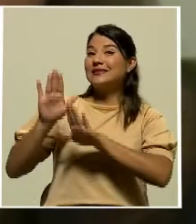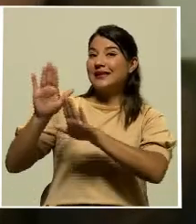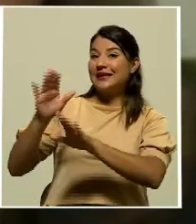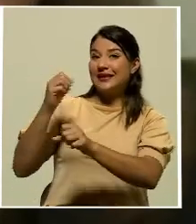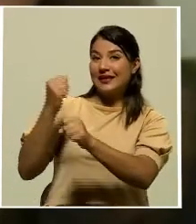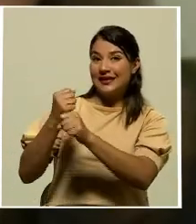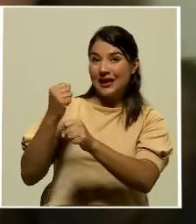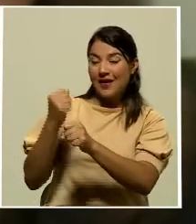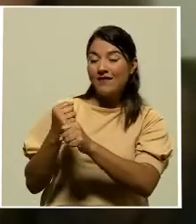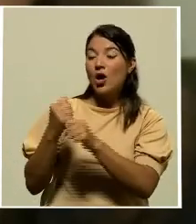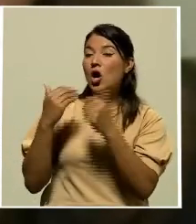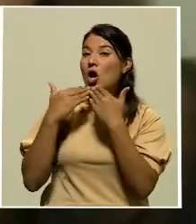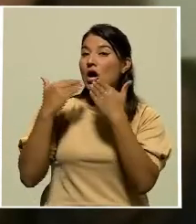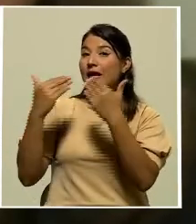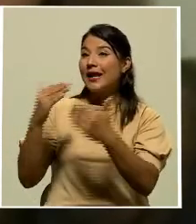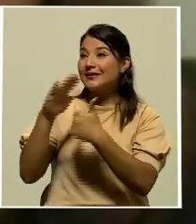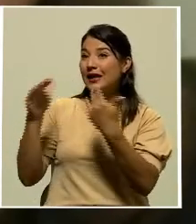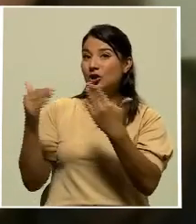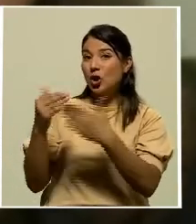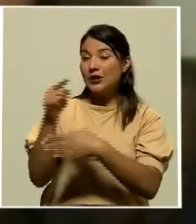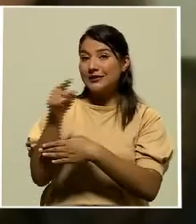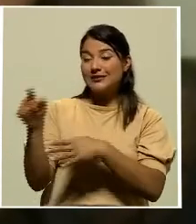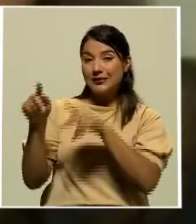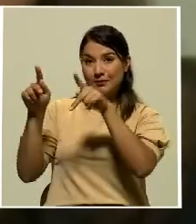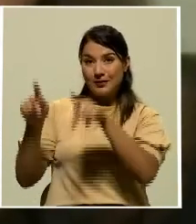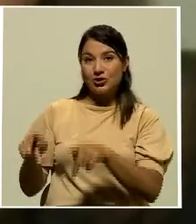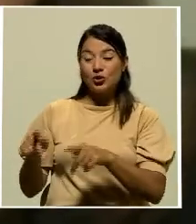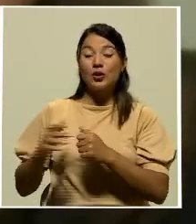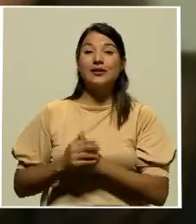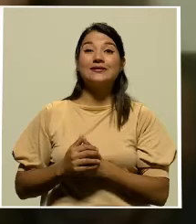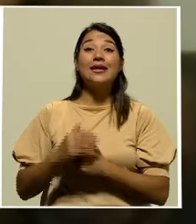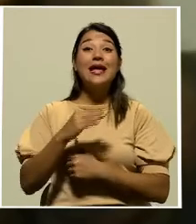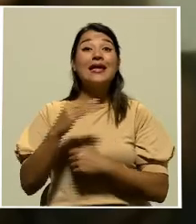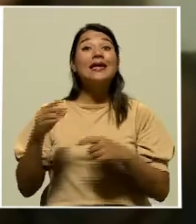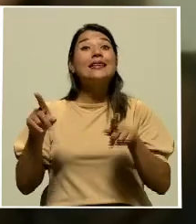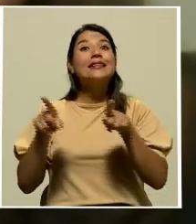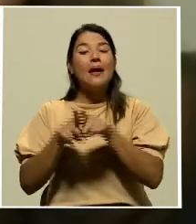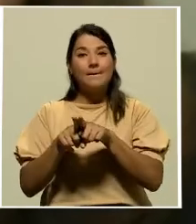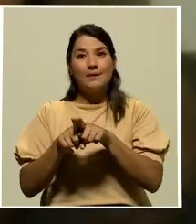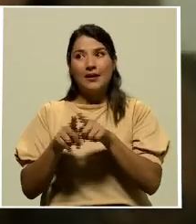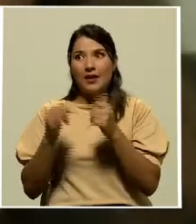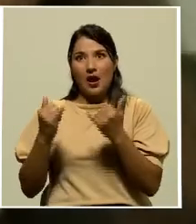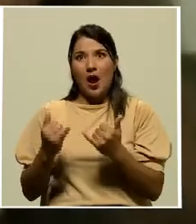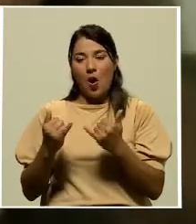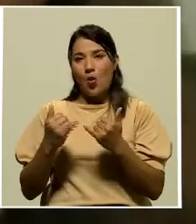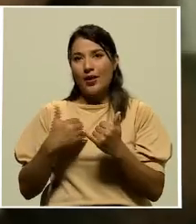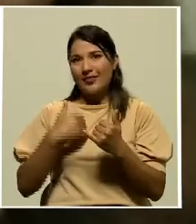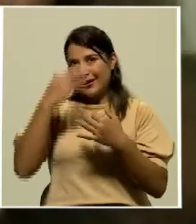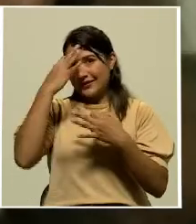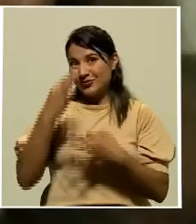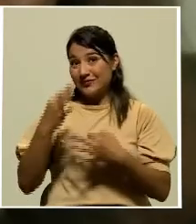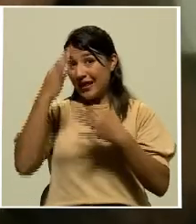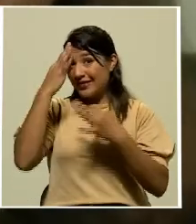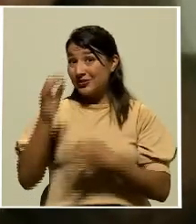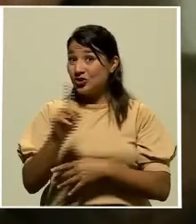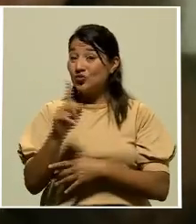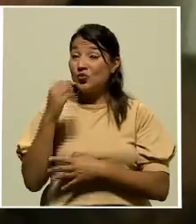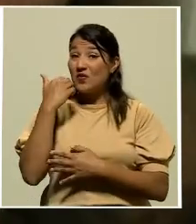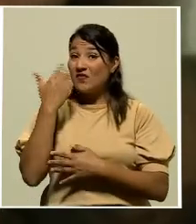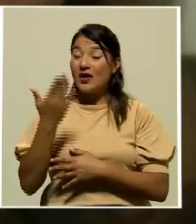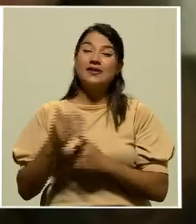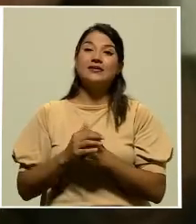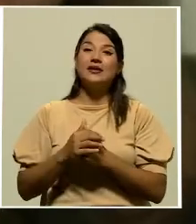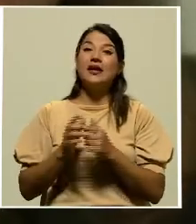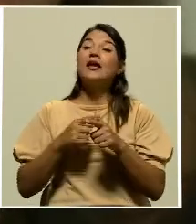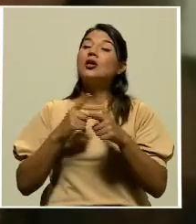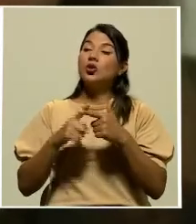a las personas que están en la línea de frente y también tomando decisiones. Las decisiones no son fáciles, ¿no? Y aquí también